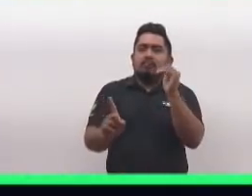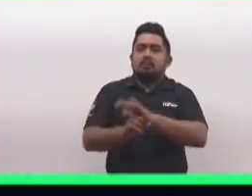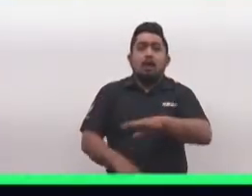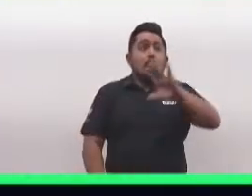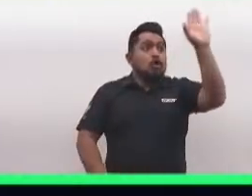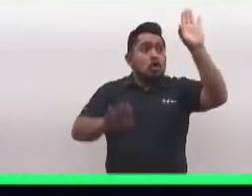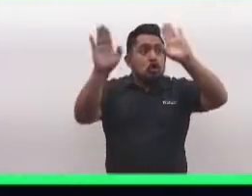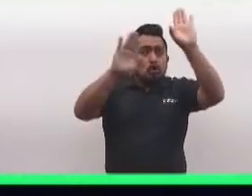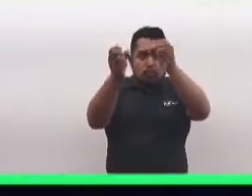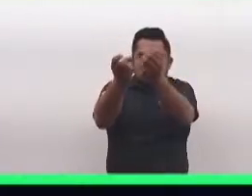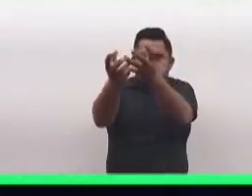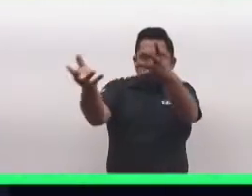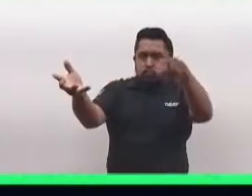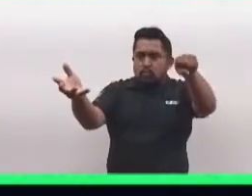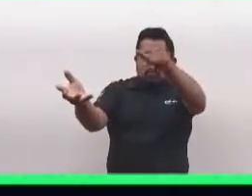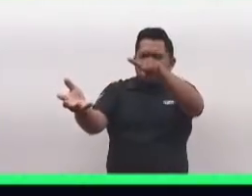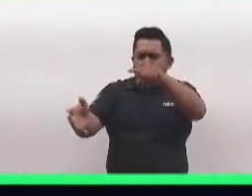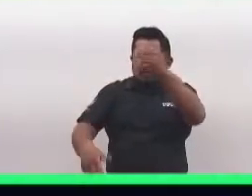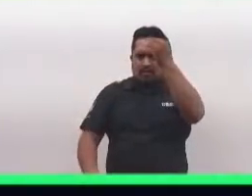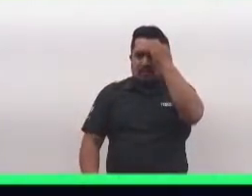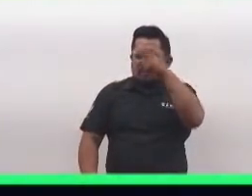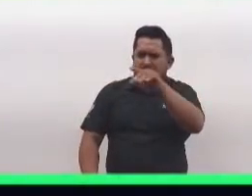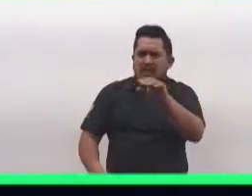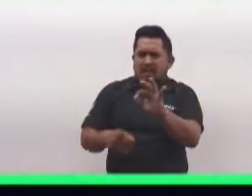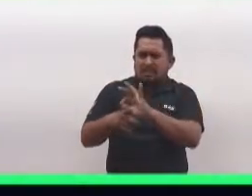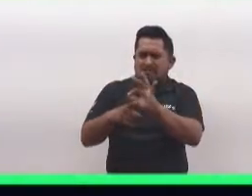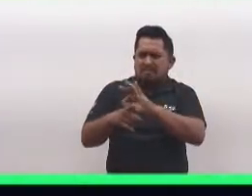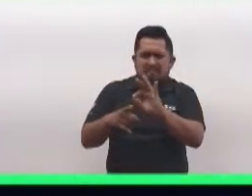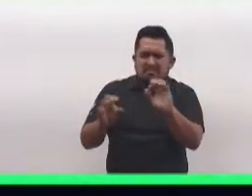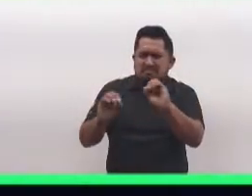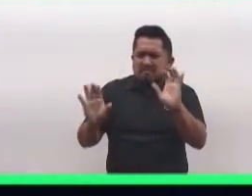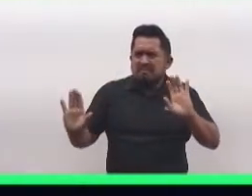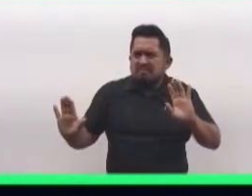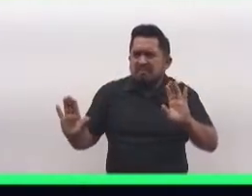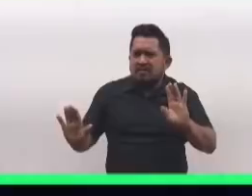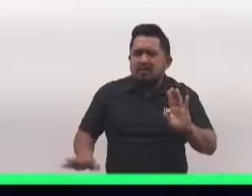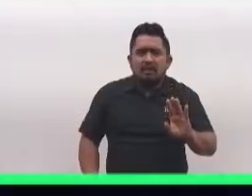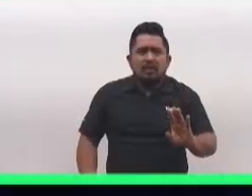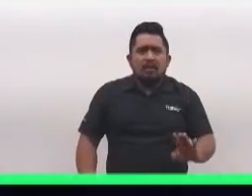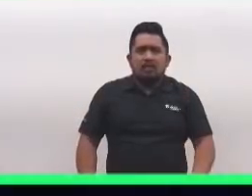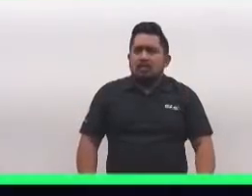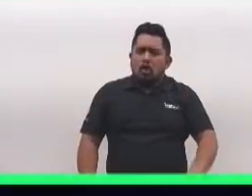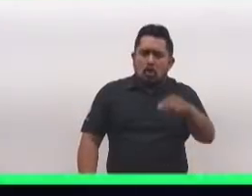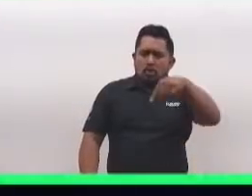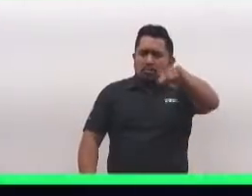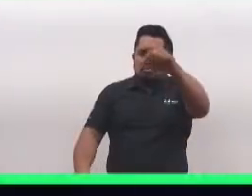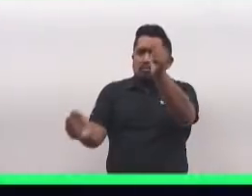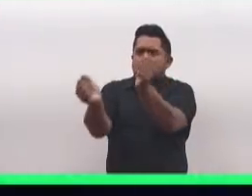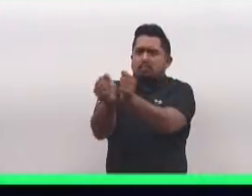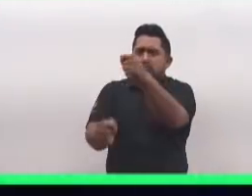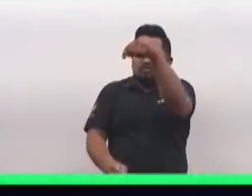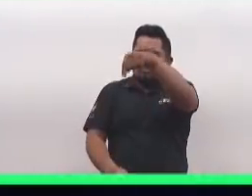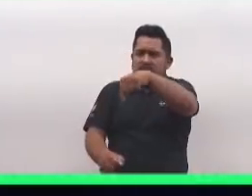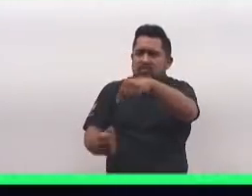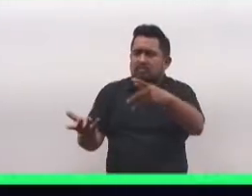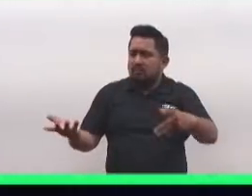yo le dije se dan cuenta que eso no funciona porque miren donde estamos hoy